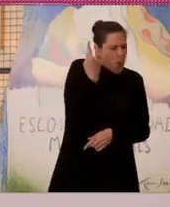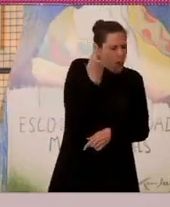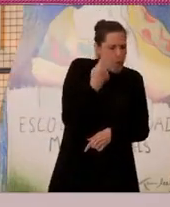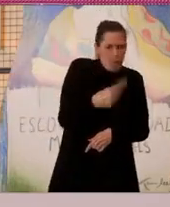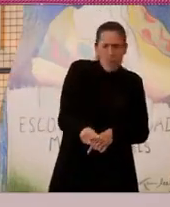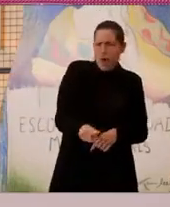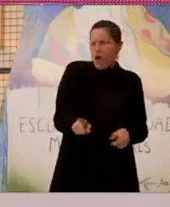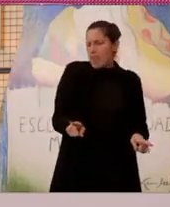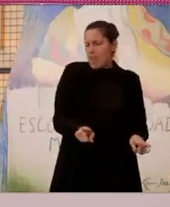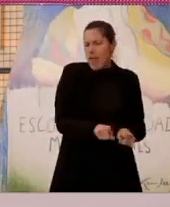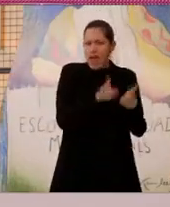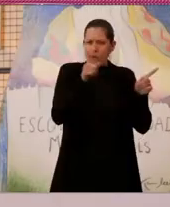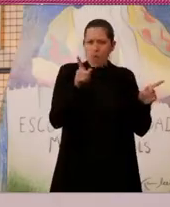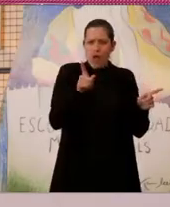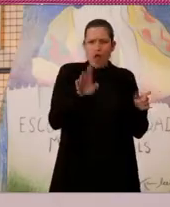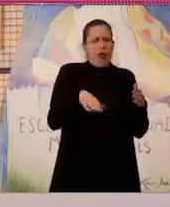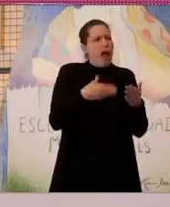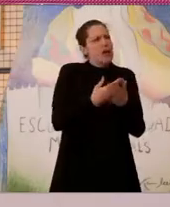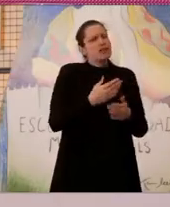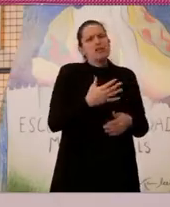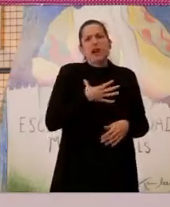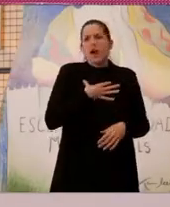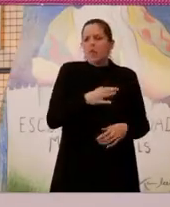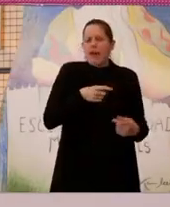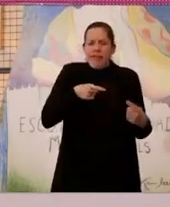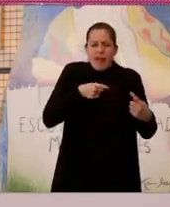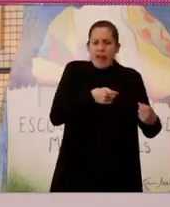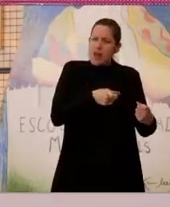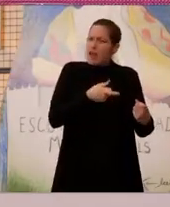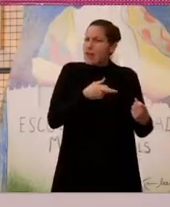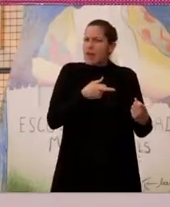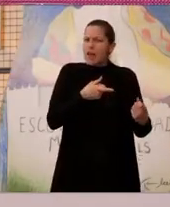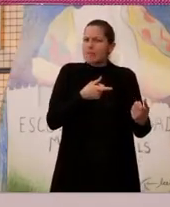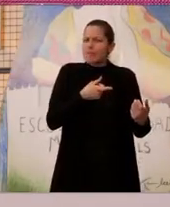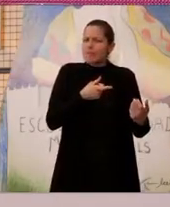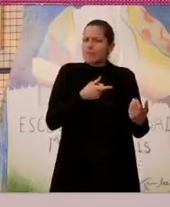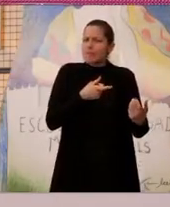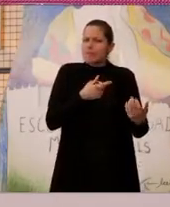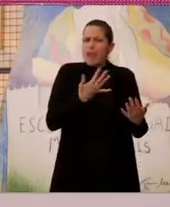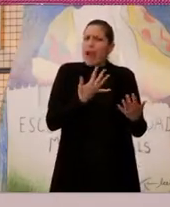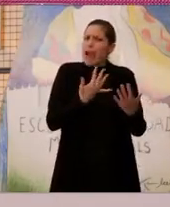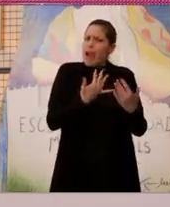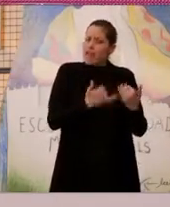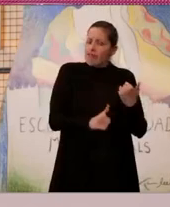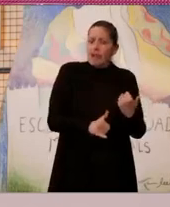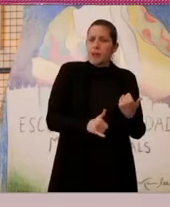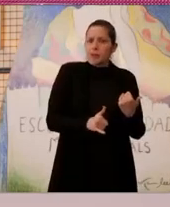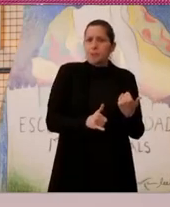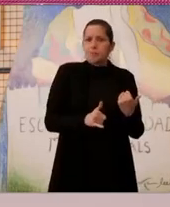a una nación entera te la cargas y así estamos llegando a la situación actual digamos de